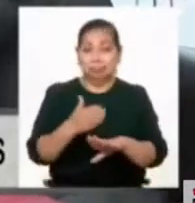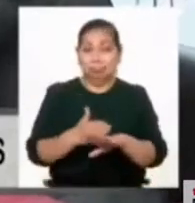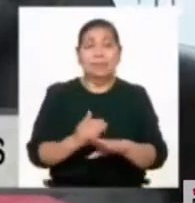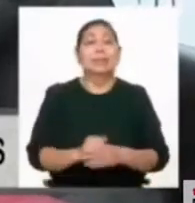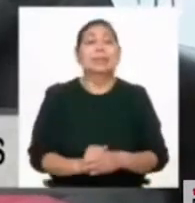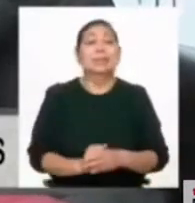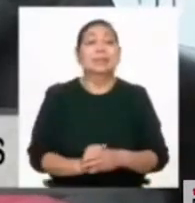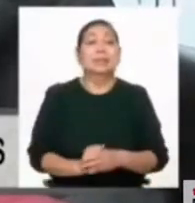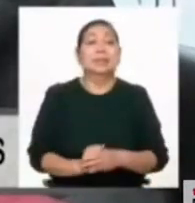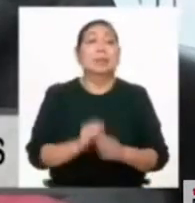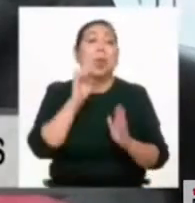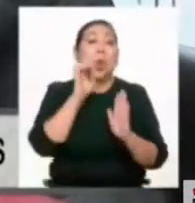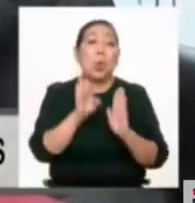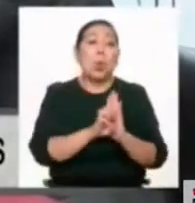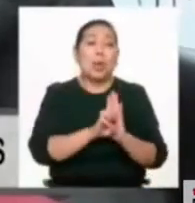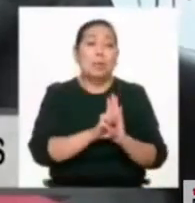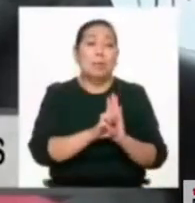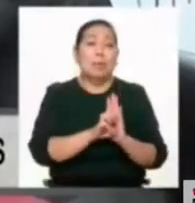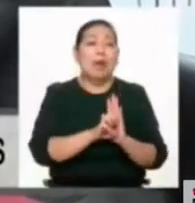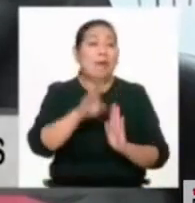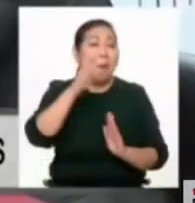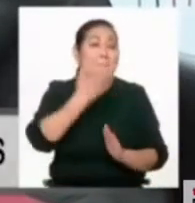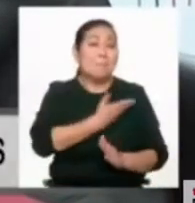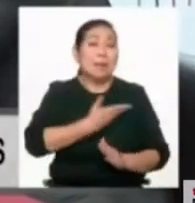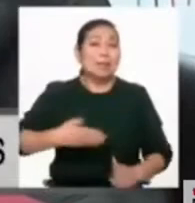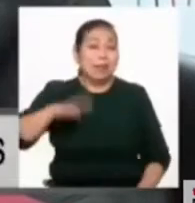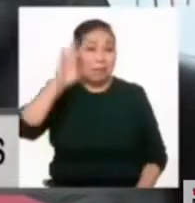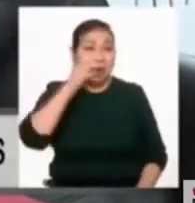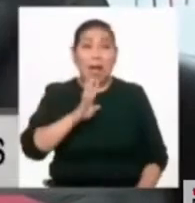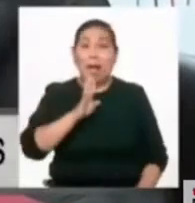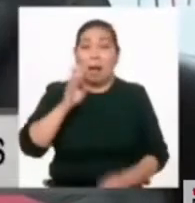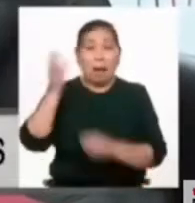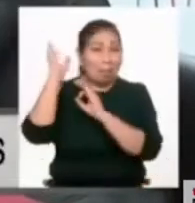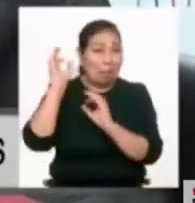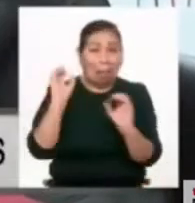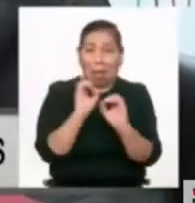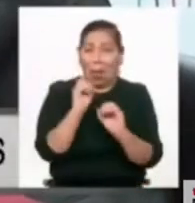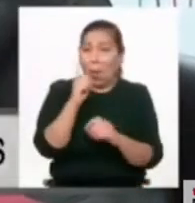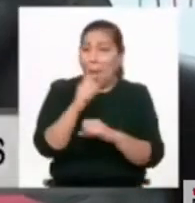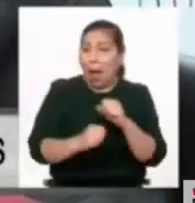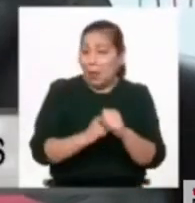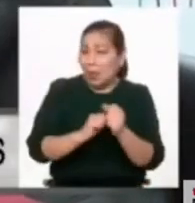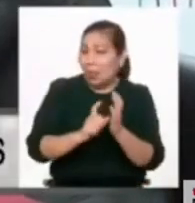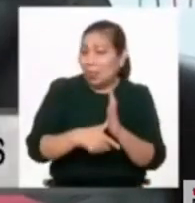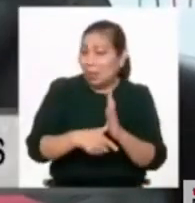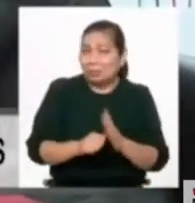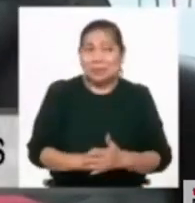desarrollados, me refiero por ejemplo al presidente de Francia, estuvo 2 años sin dar conferencia y creo que 1 año después